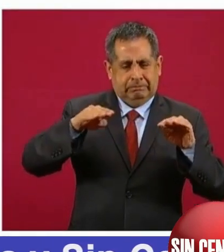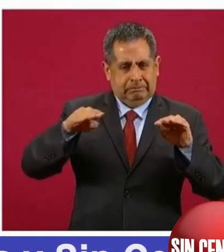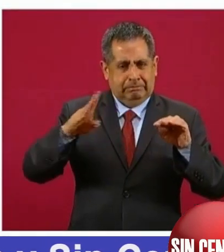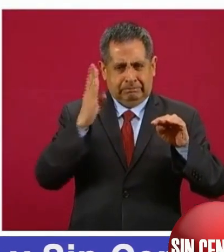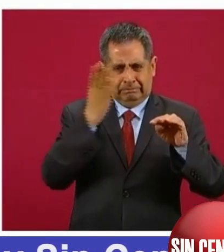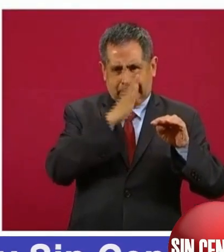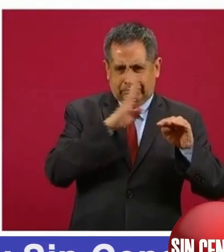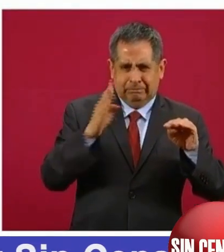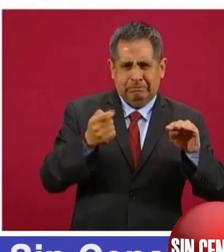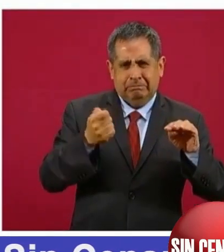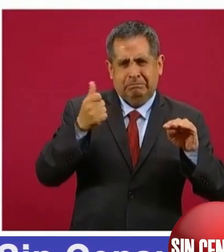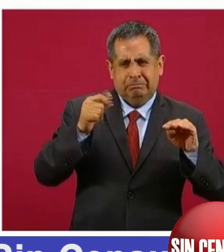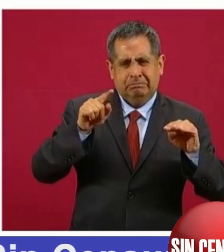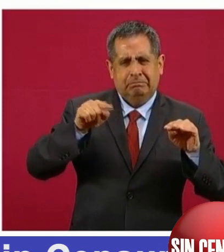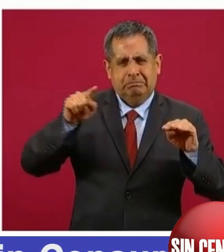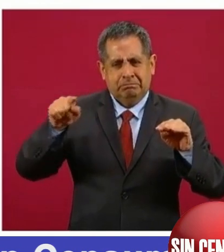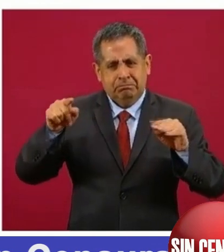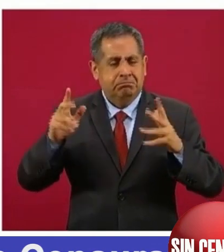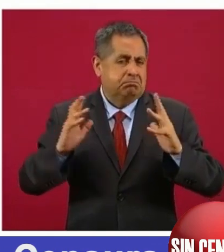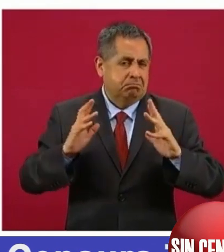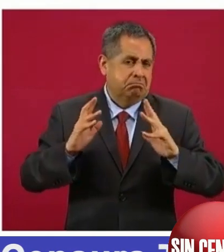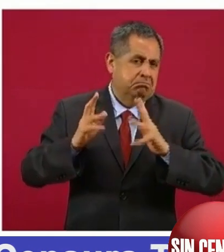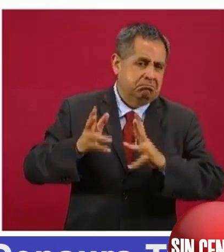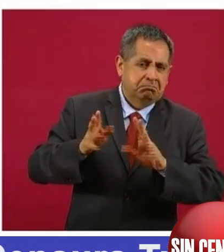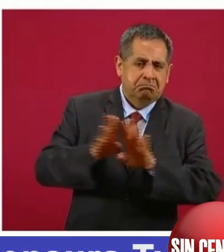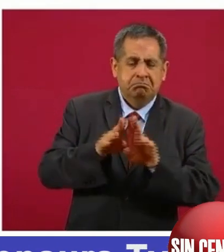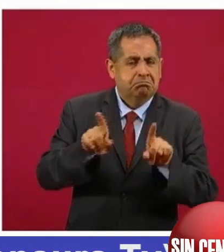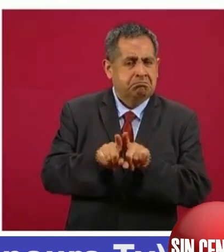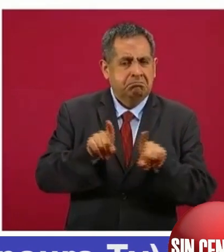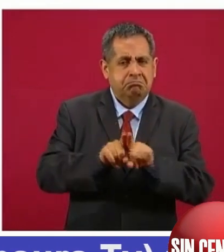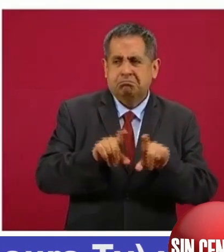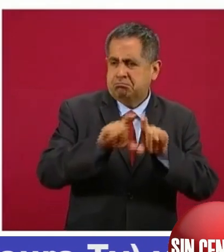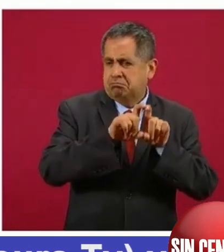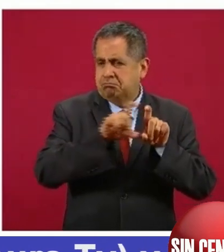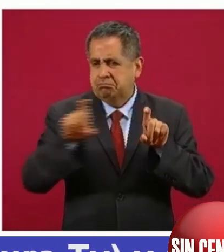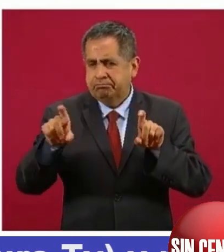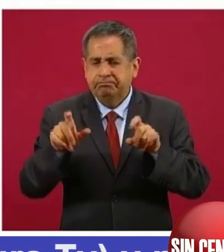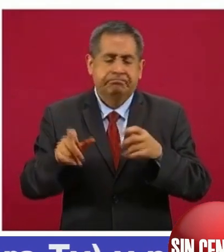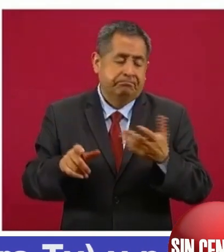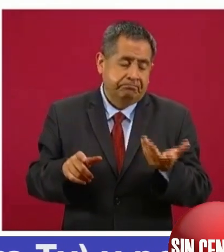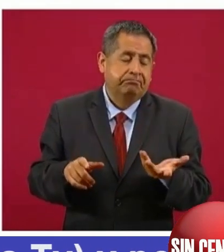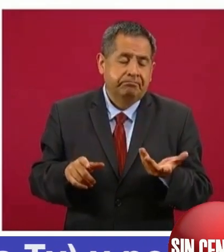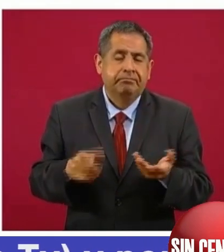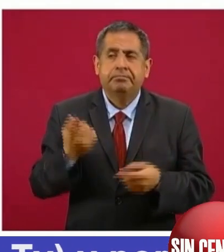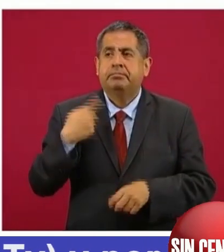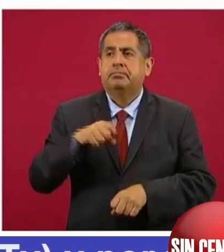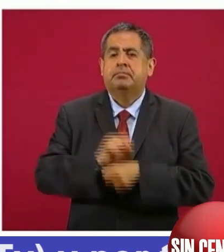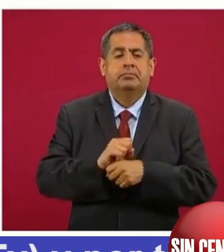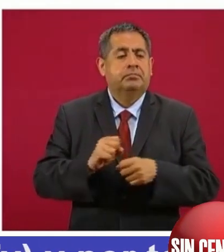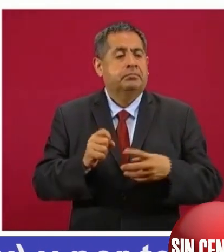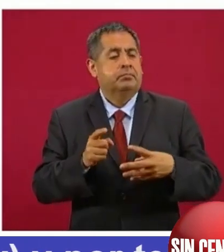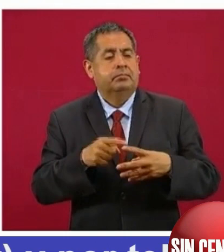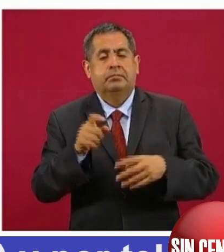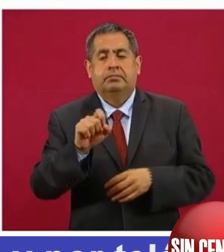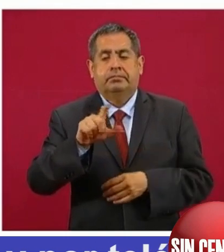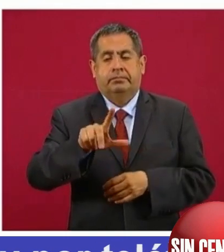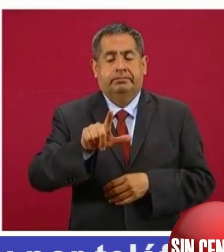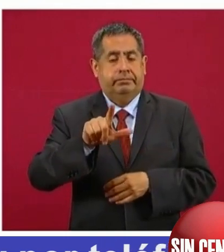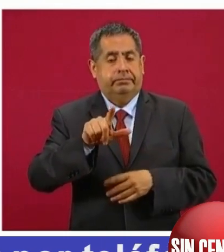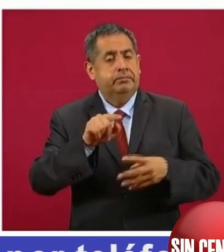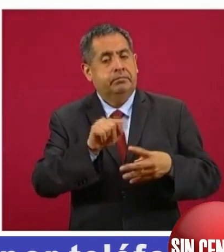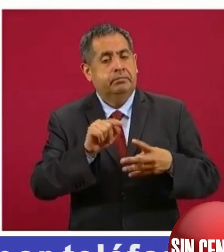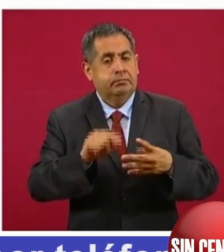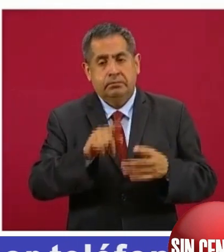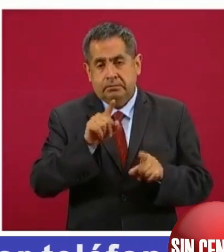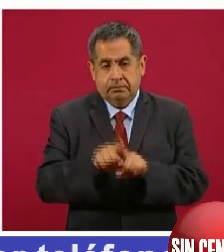excepto pequeñas variaciones. No ha cambiado la intensidad epidémica de Jalisco desde la semana 27 y